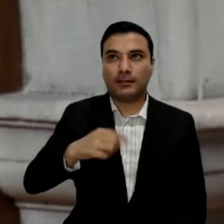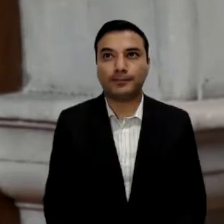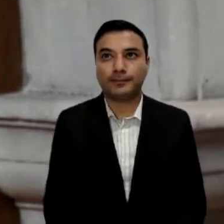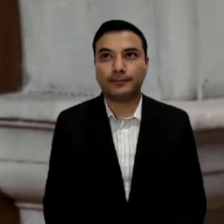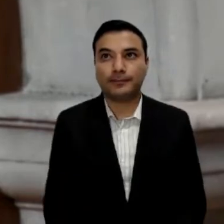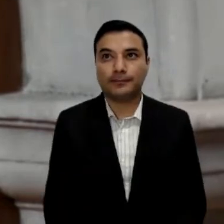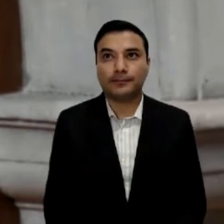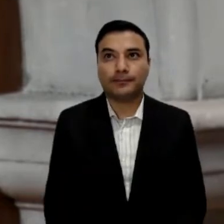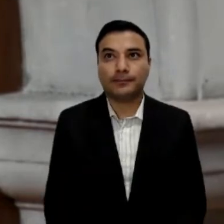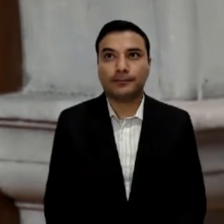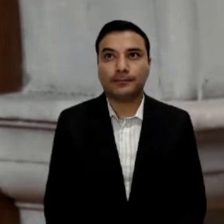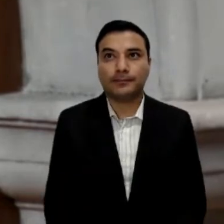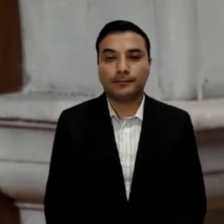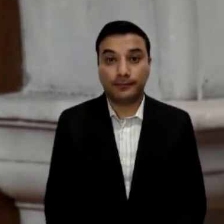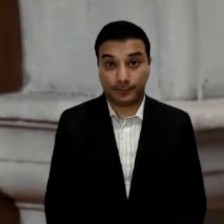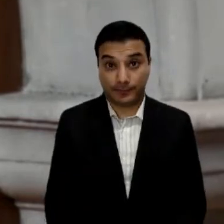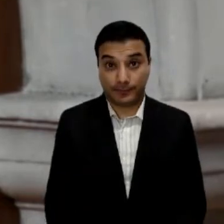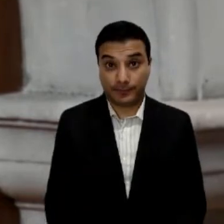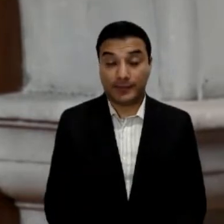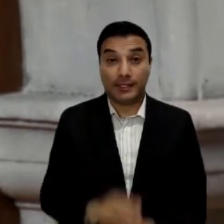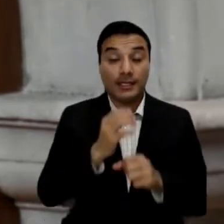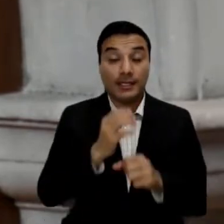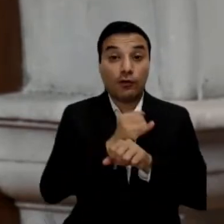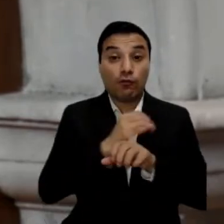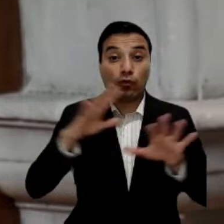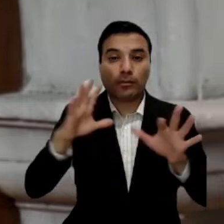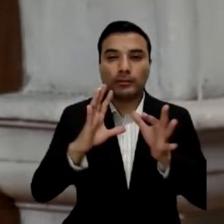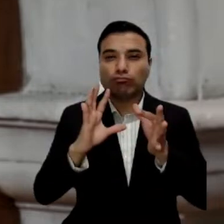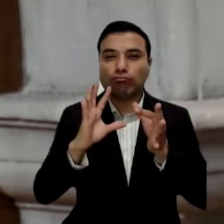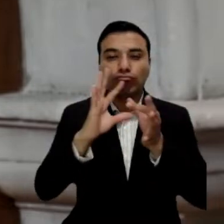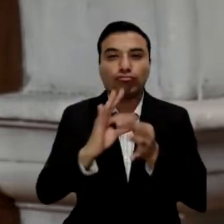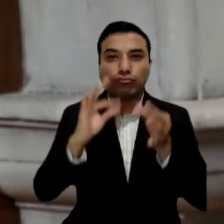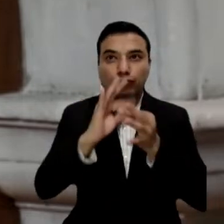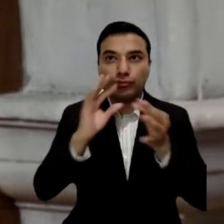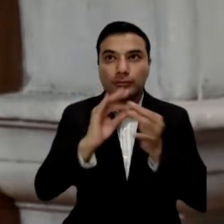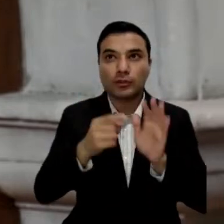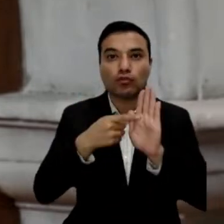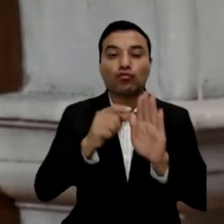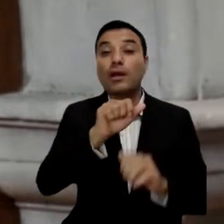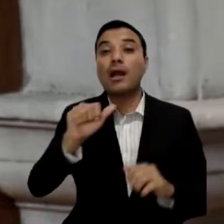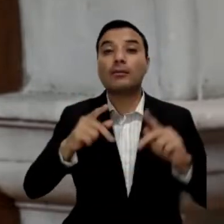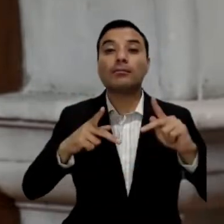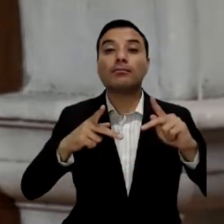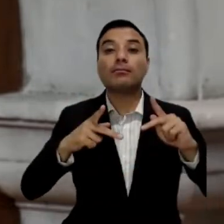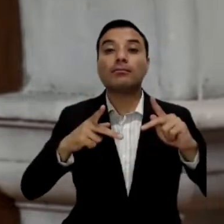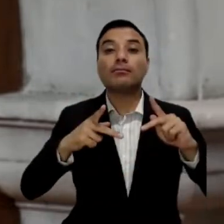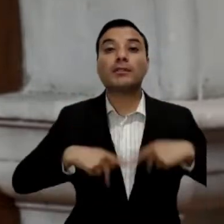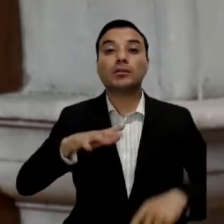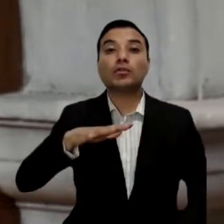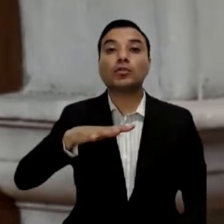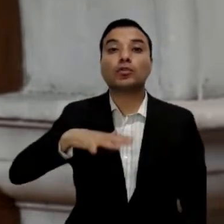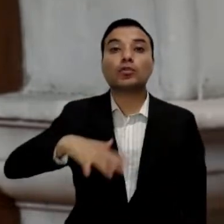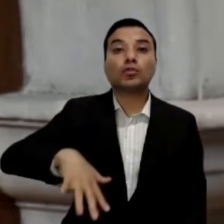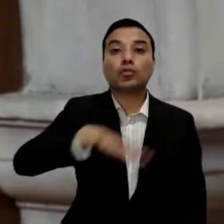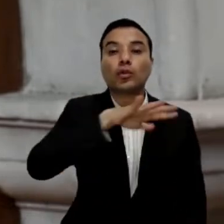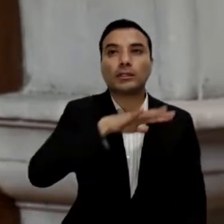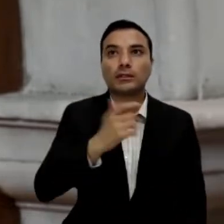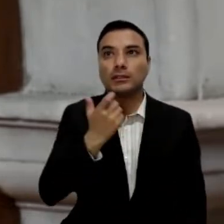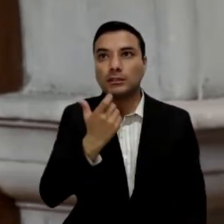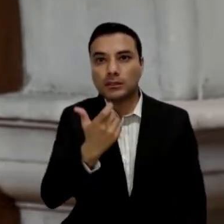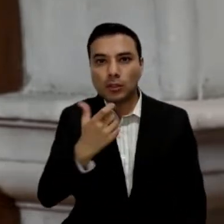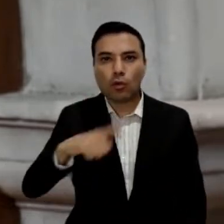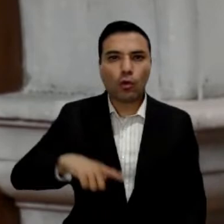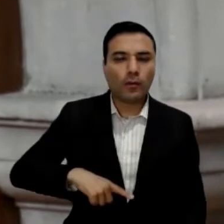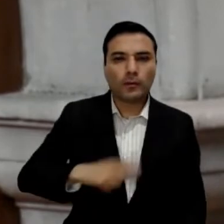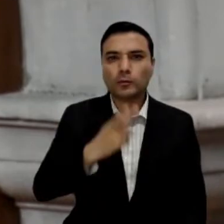un informe, se están rindiendo cuentas a las y los ciudadanos, mostrando cómo se han utilizado los recursos públicos